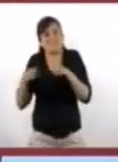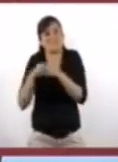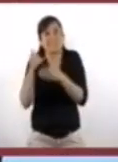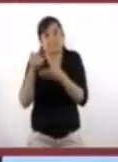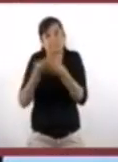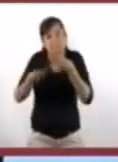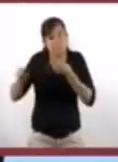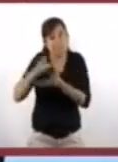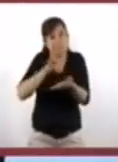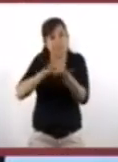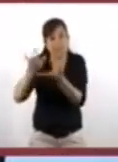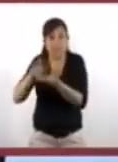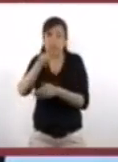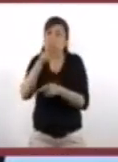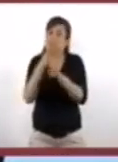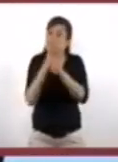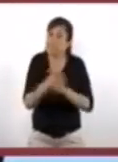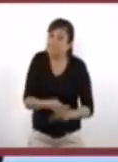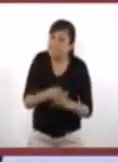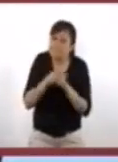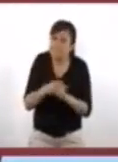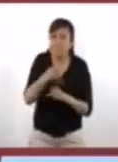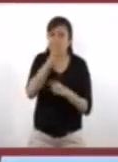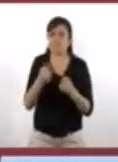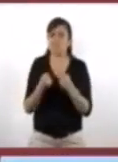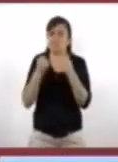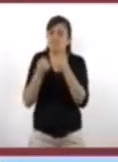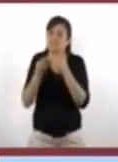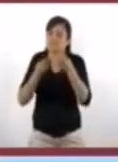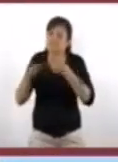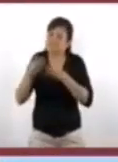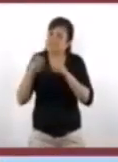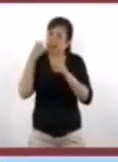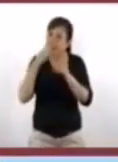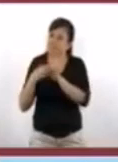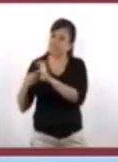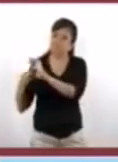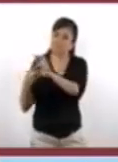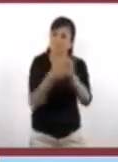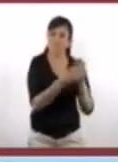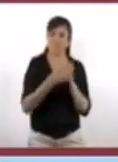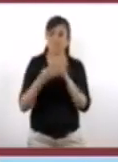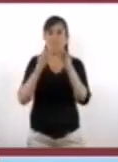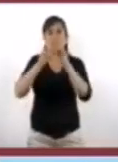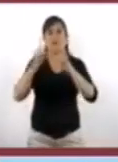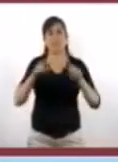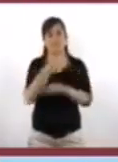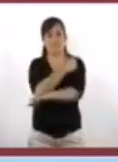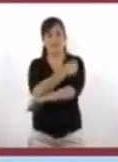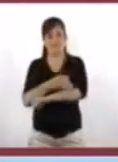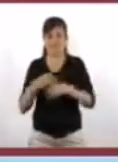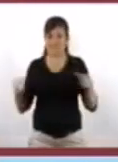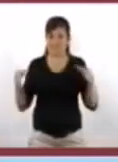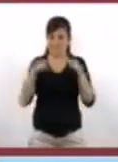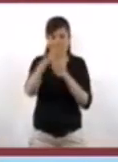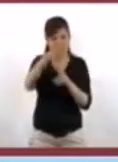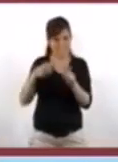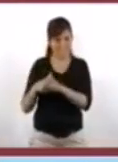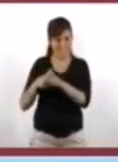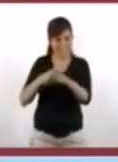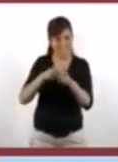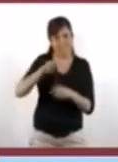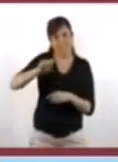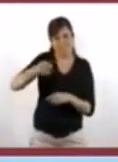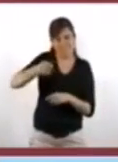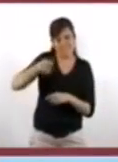ser solidarios, tolerantes y fortalecer la convivencia armónica y pacífica en el hogar. Sigan sintonizando